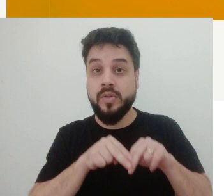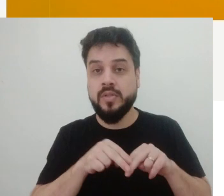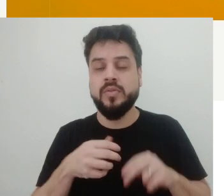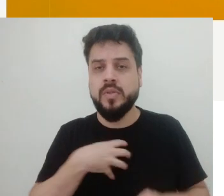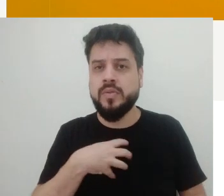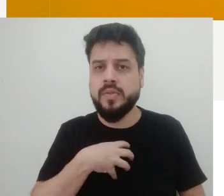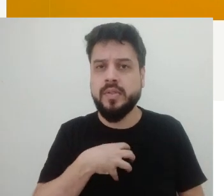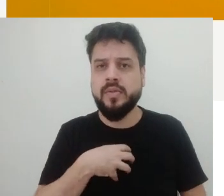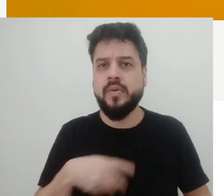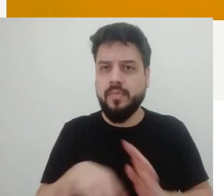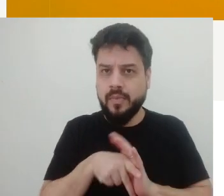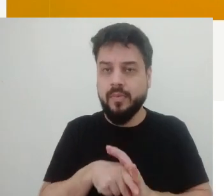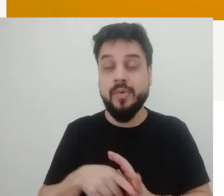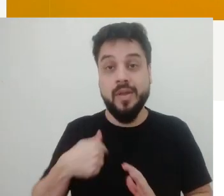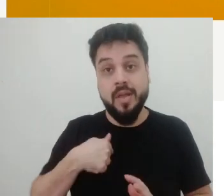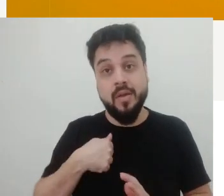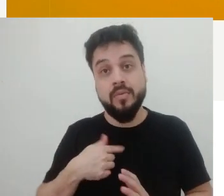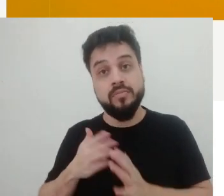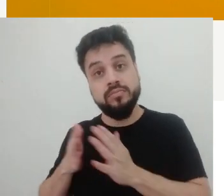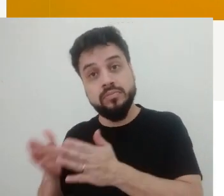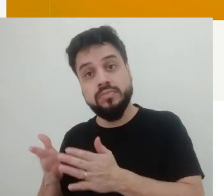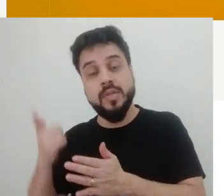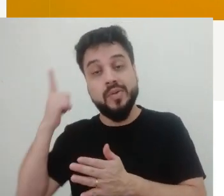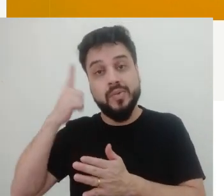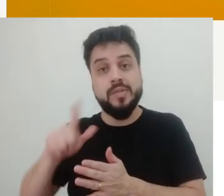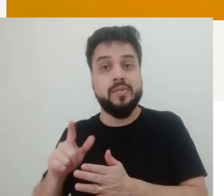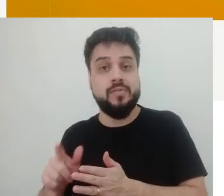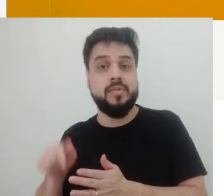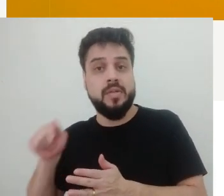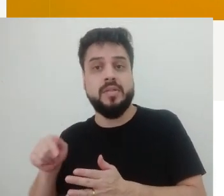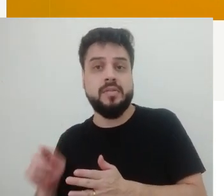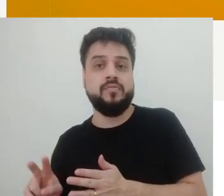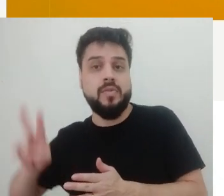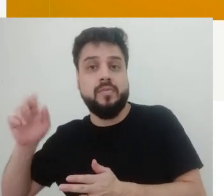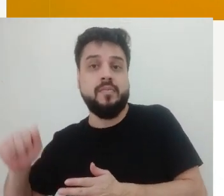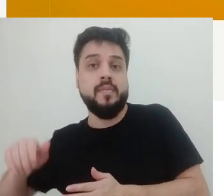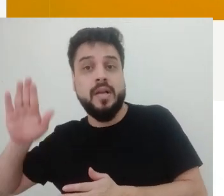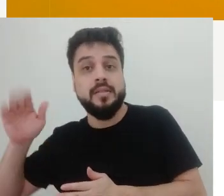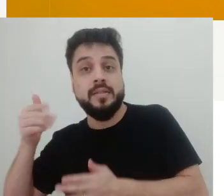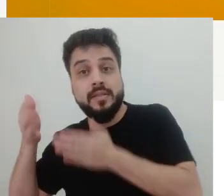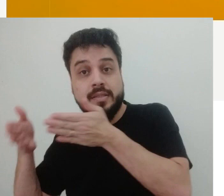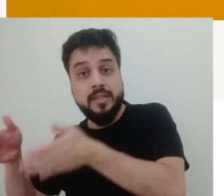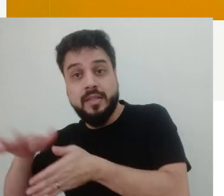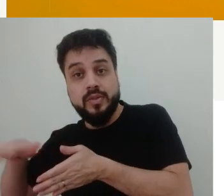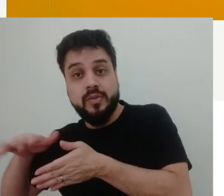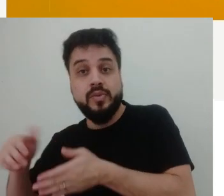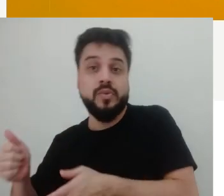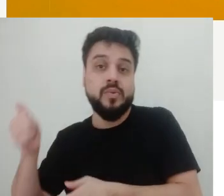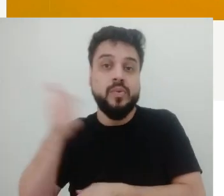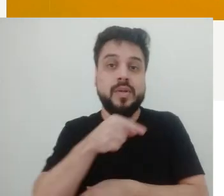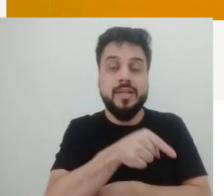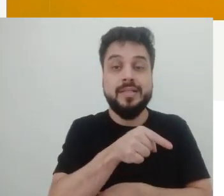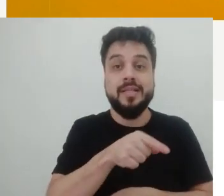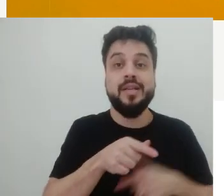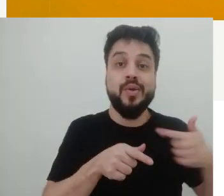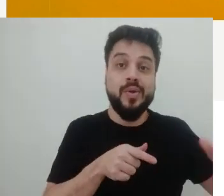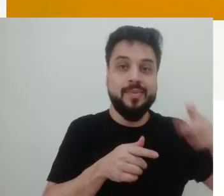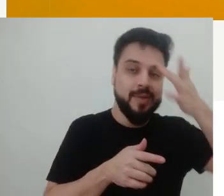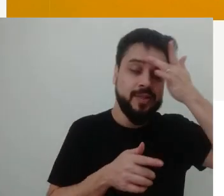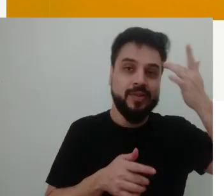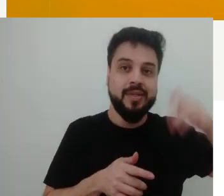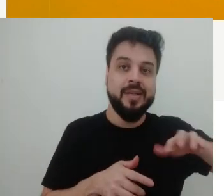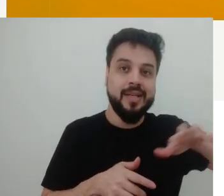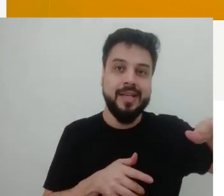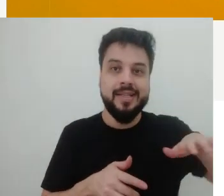disciplinas no las conozco y seguramente muchas veces digo cosas que no corresponden por no conocer suficientemente